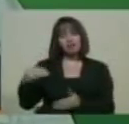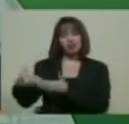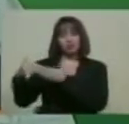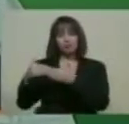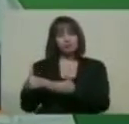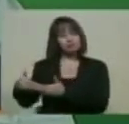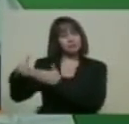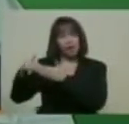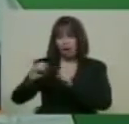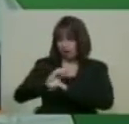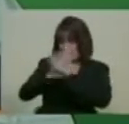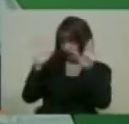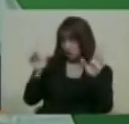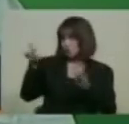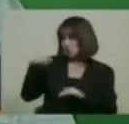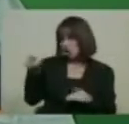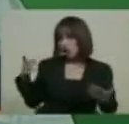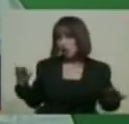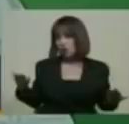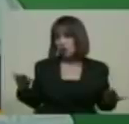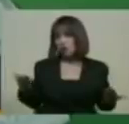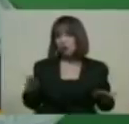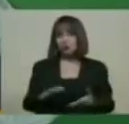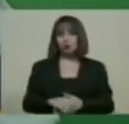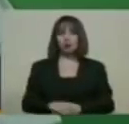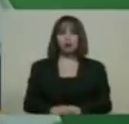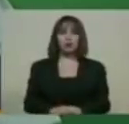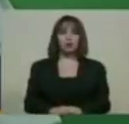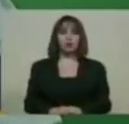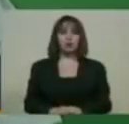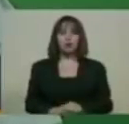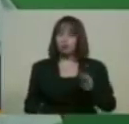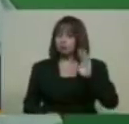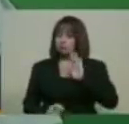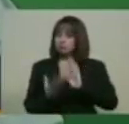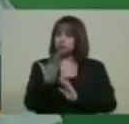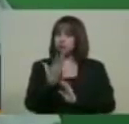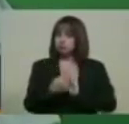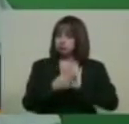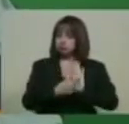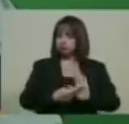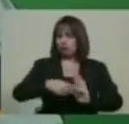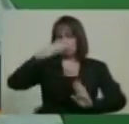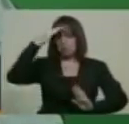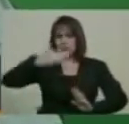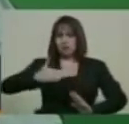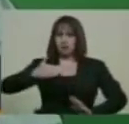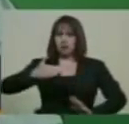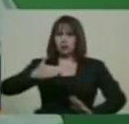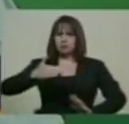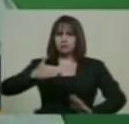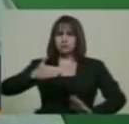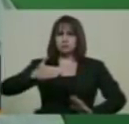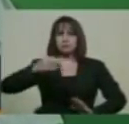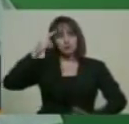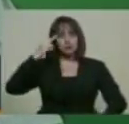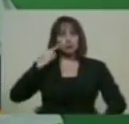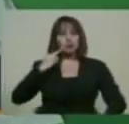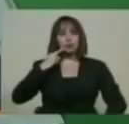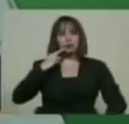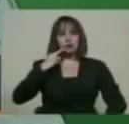Mensaje claro. Que emane de la fuerza militar de Bolívar.